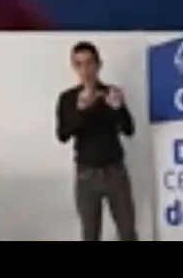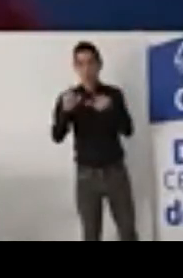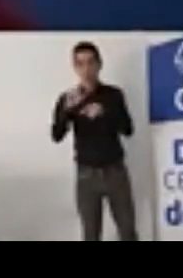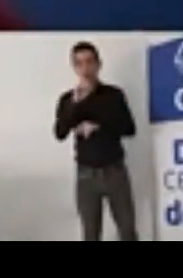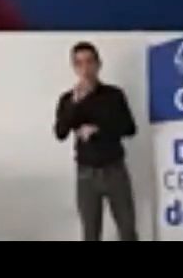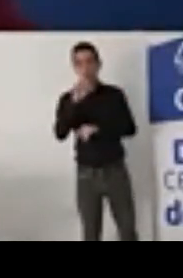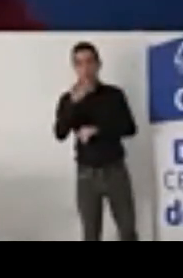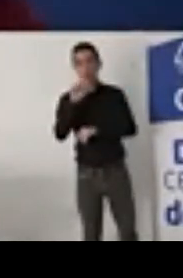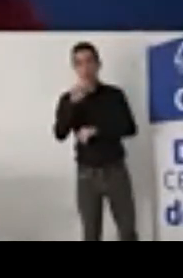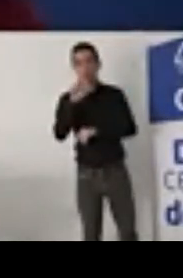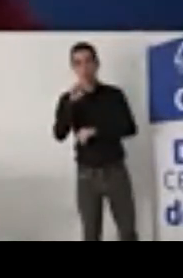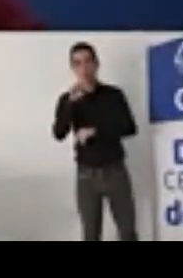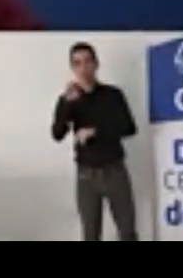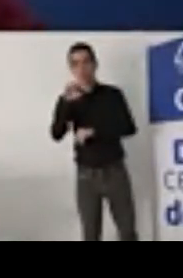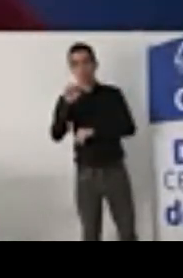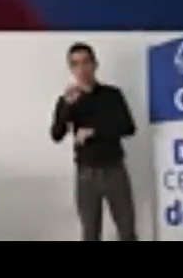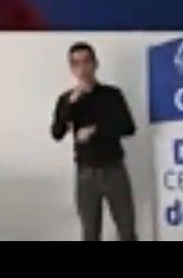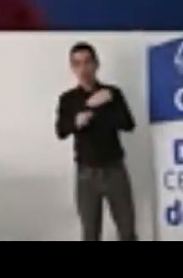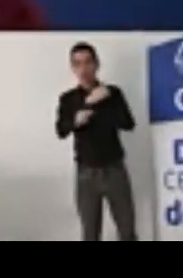Humanas de la UNESCO en México. Adelante, Dorian.